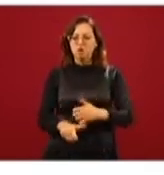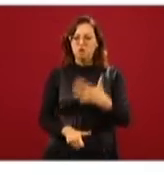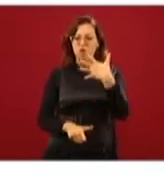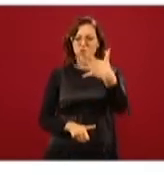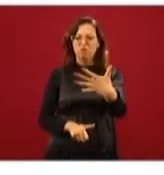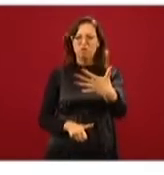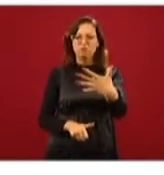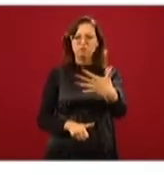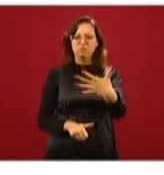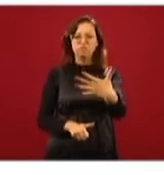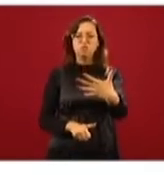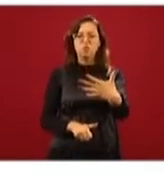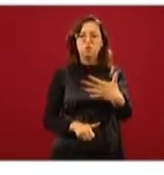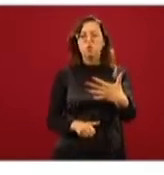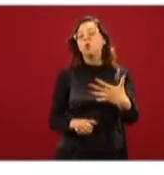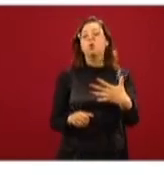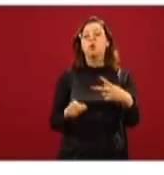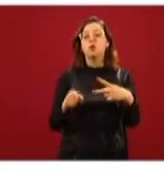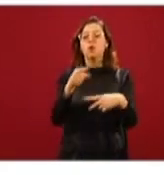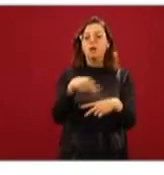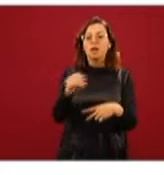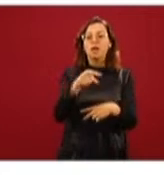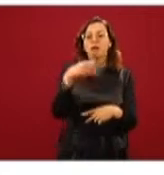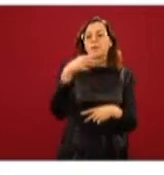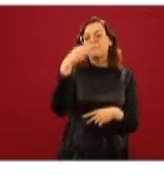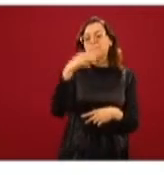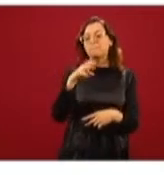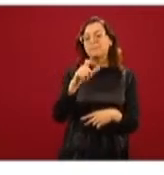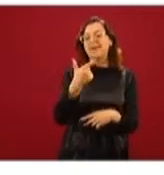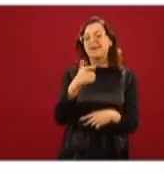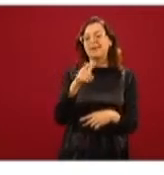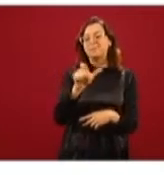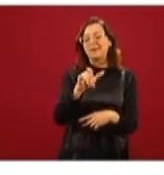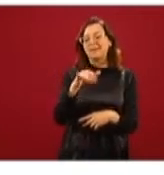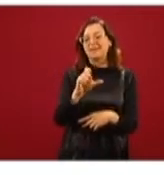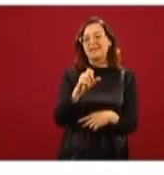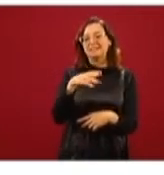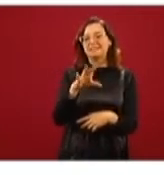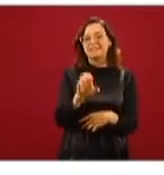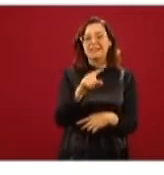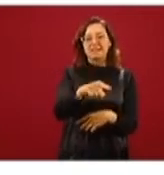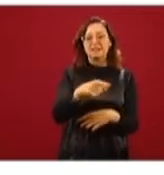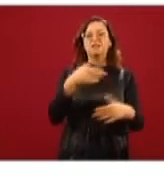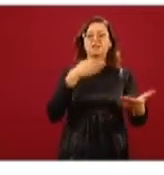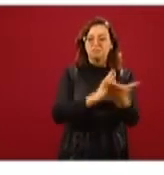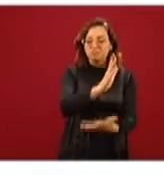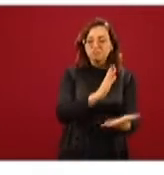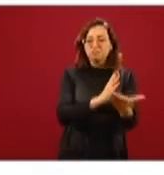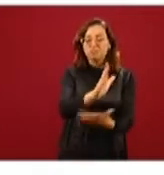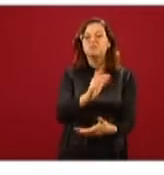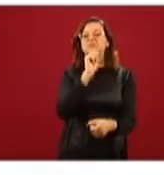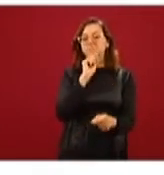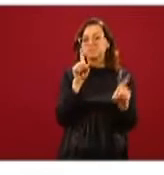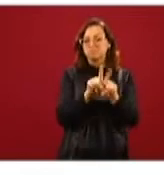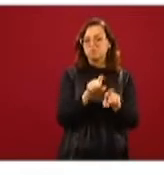exterior mexiquense con el acceso principal de entrada al Aeropuerto Internacional Felipe Ángeles. A este acceso, que es el